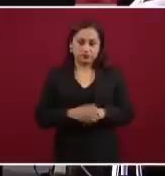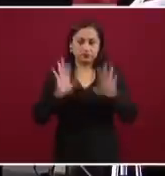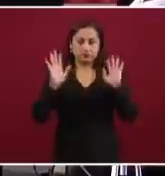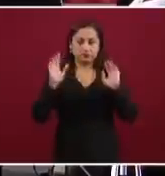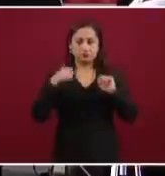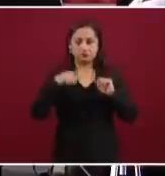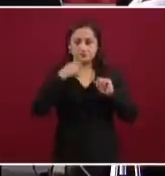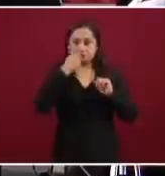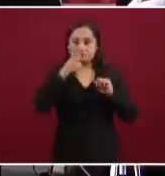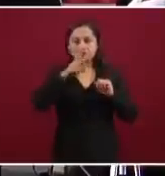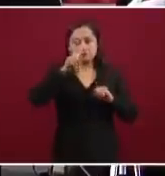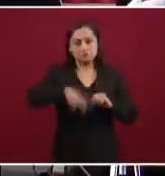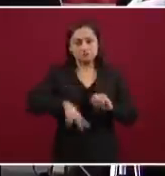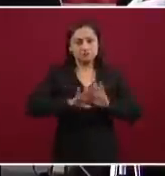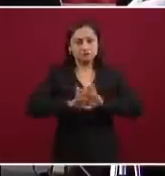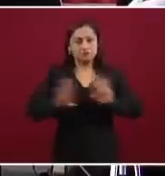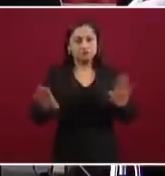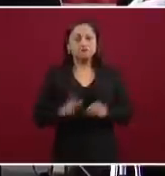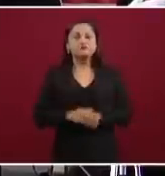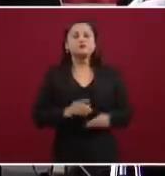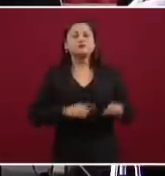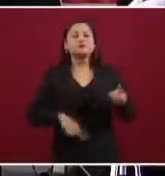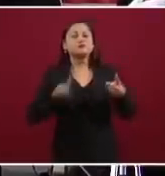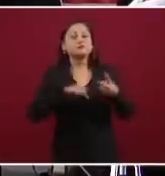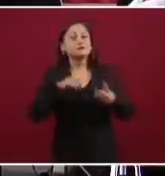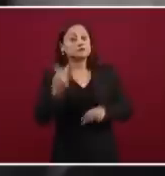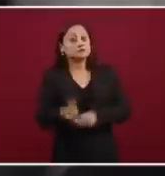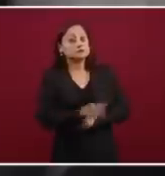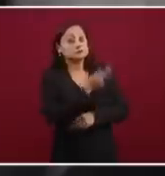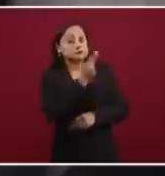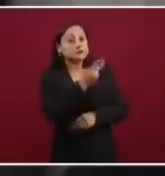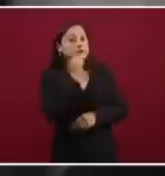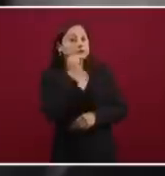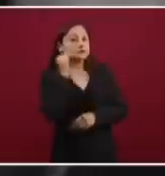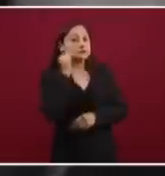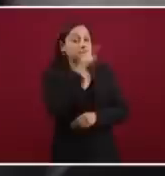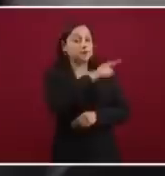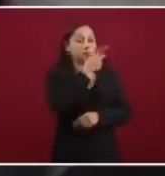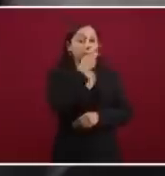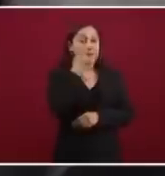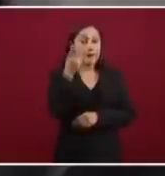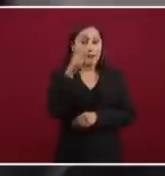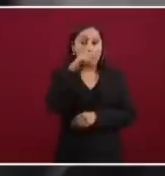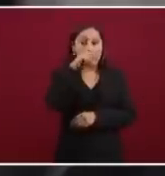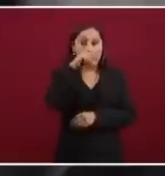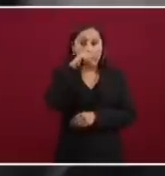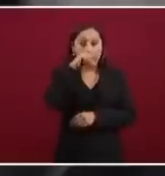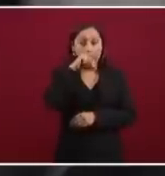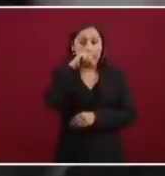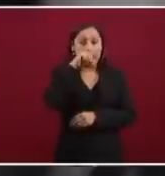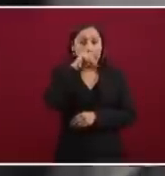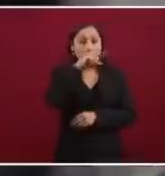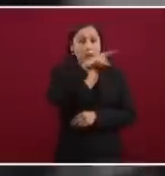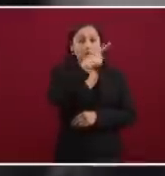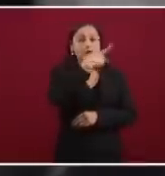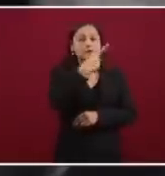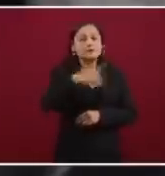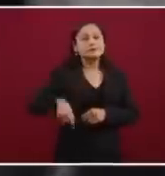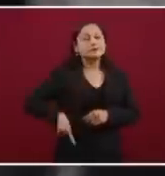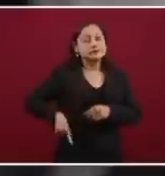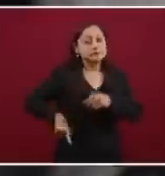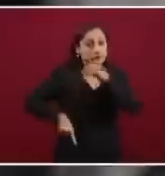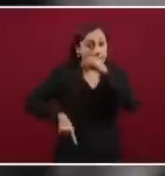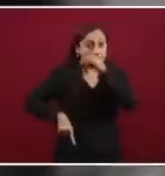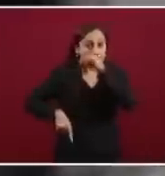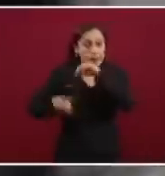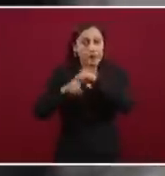verdad. Como segunda pregunta, presidente, ayer usted comentó que su gobierno va a capturar de nuevo, va a buscar